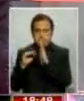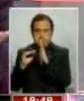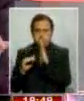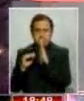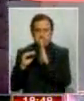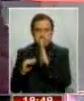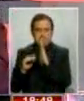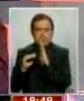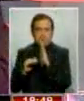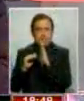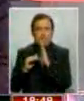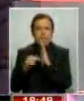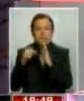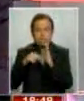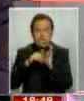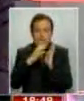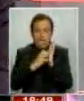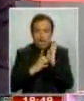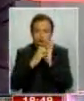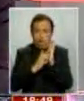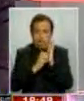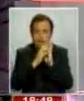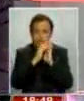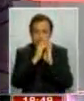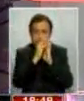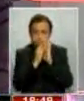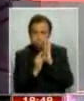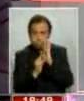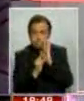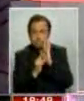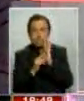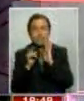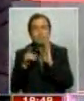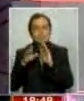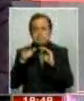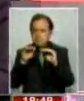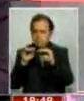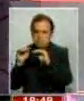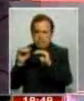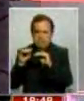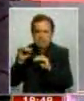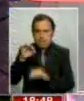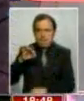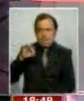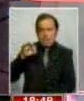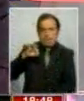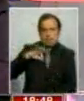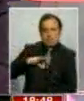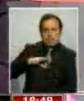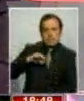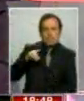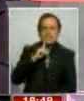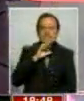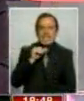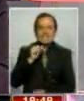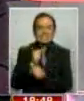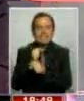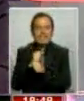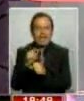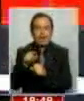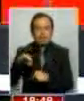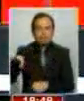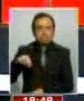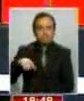proceso, digamos, de desaceleración en la economía, y vamos a estar muy vigilantes respecto de lo que pasa con la tasa de desempleo y con el mercado laboral durante el